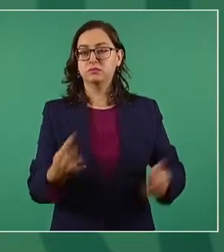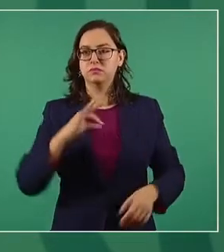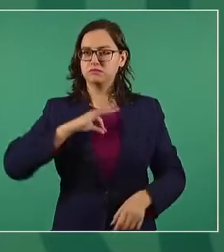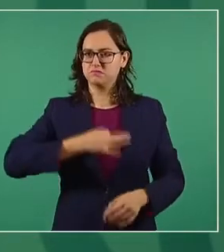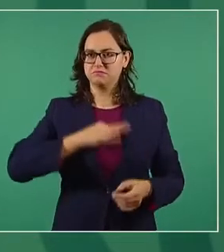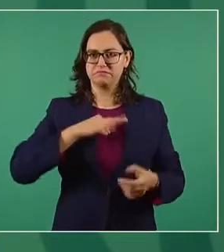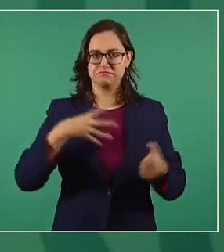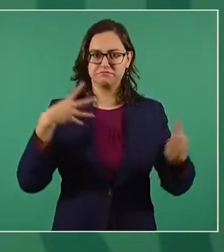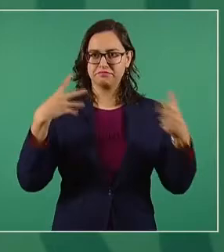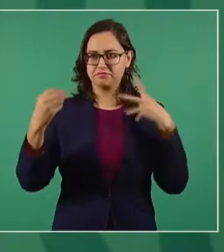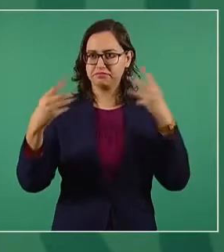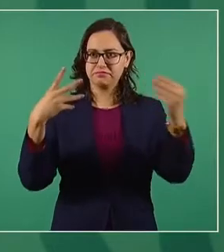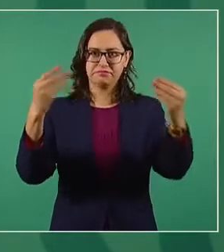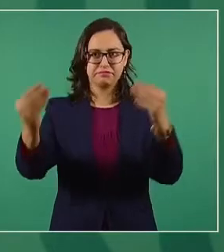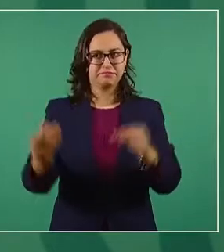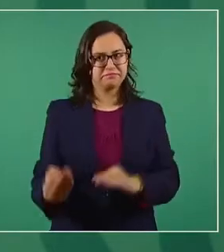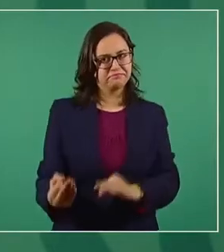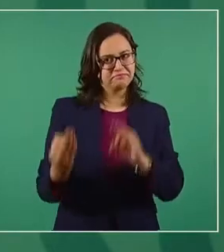pandemia.